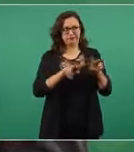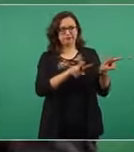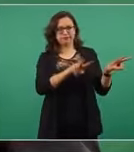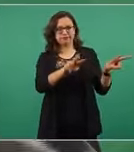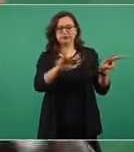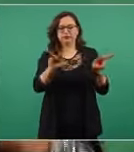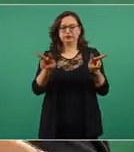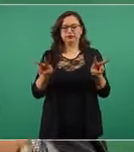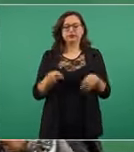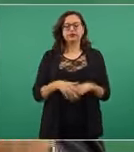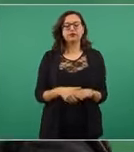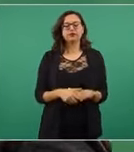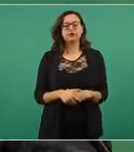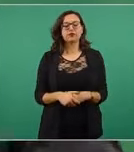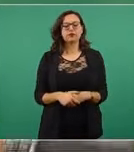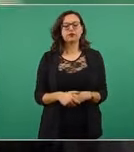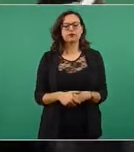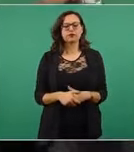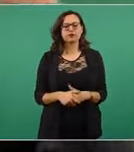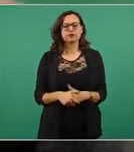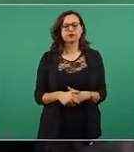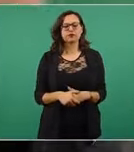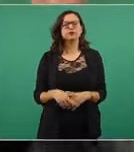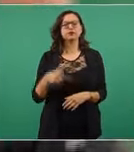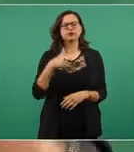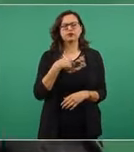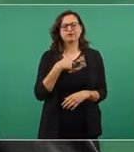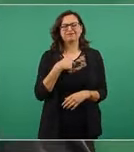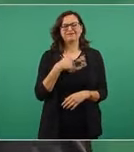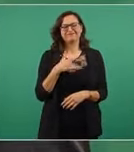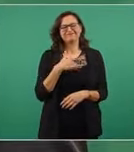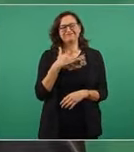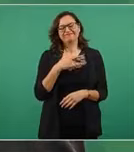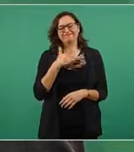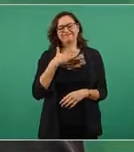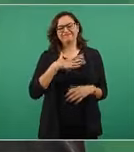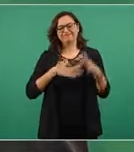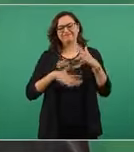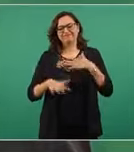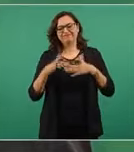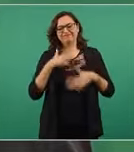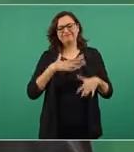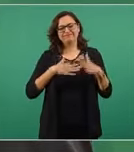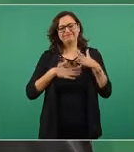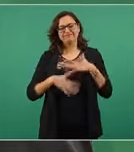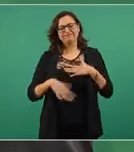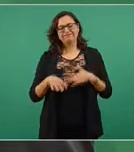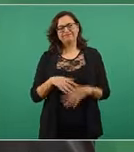ya regresaba cansado de la gira, todavía en aquellos años,